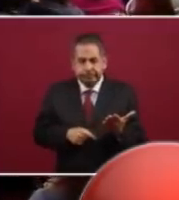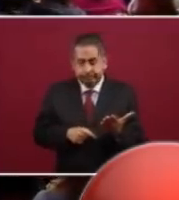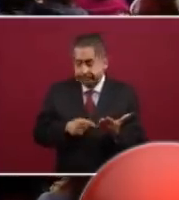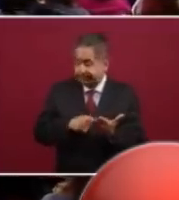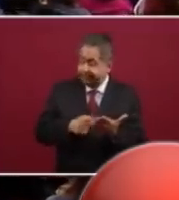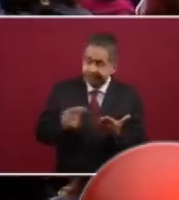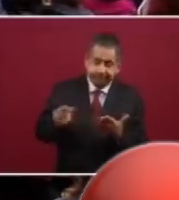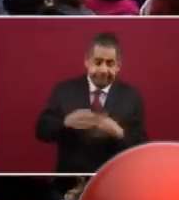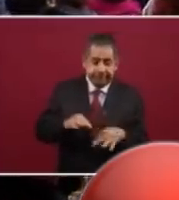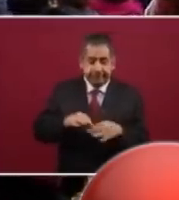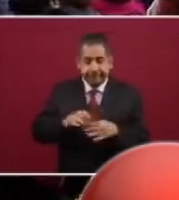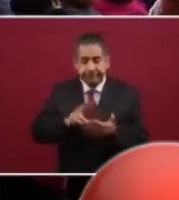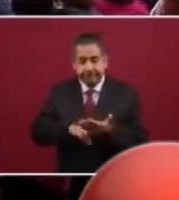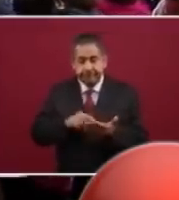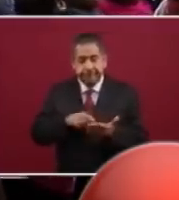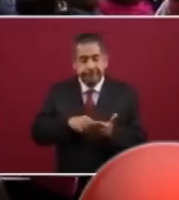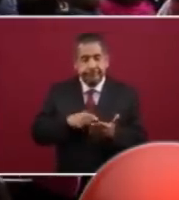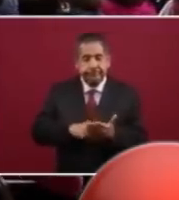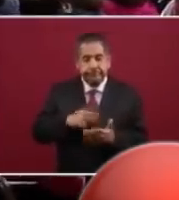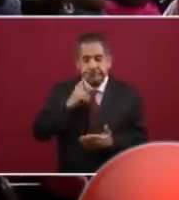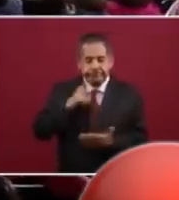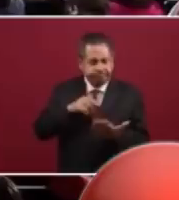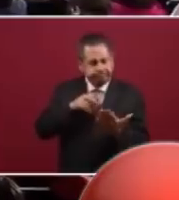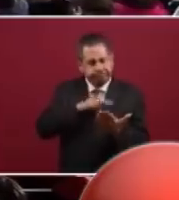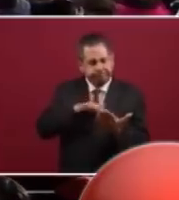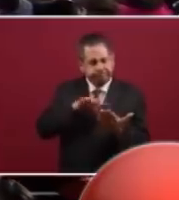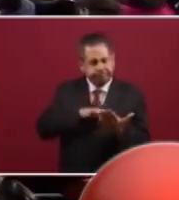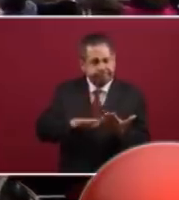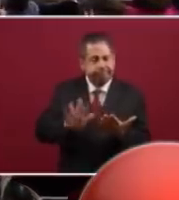esencial para entender